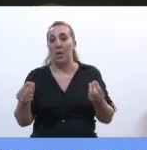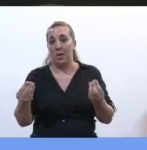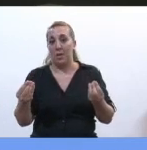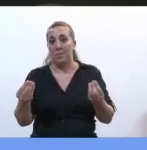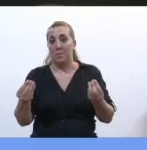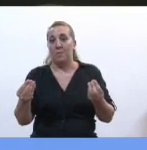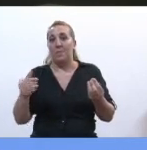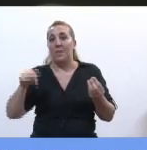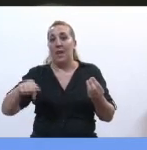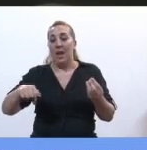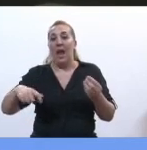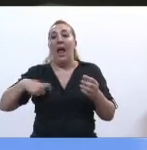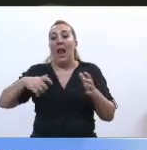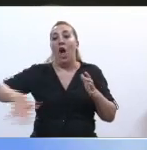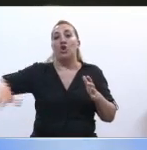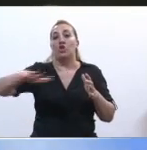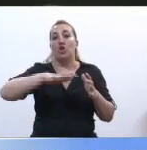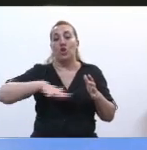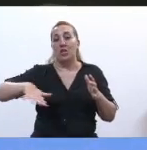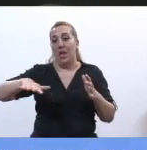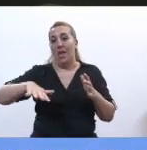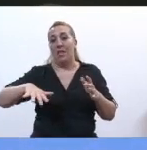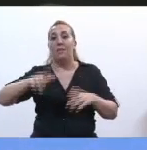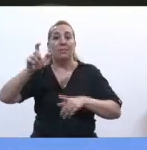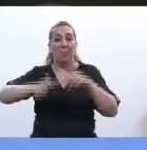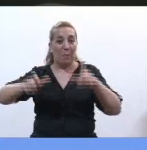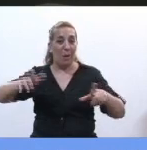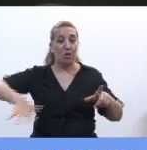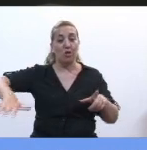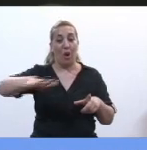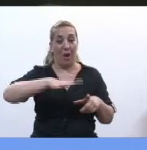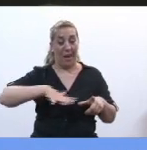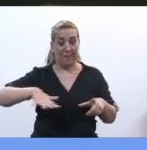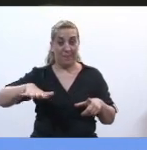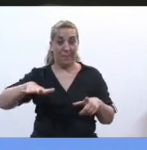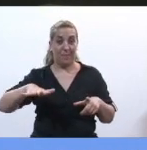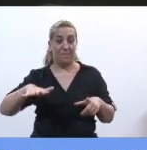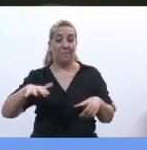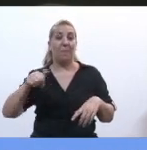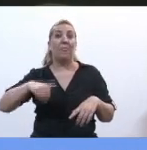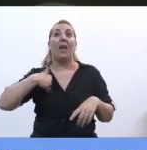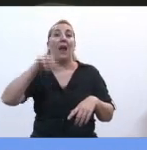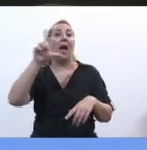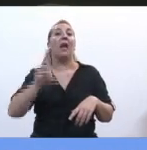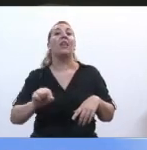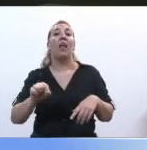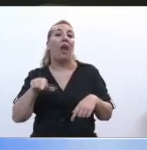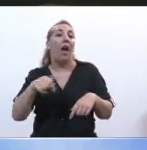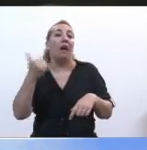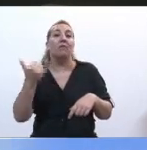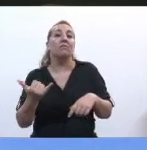en nuestra sociedad en nuestro pueblo en nuestro país sucedió algo